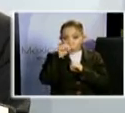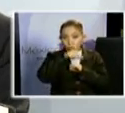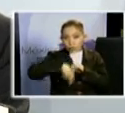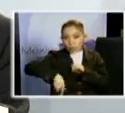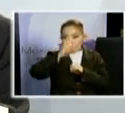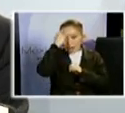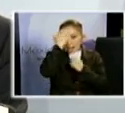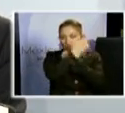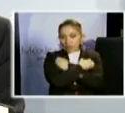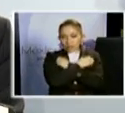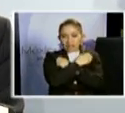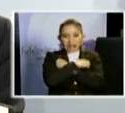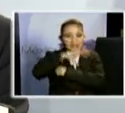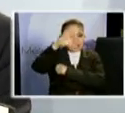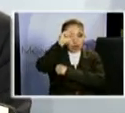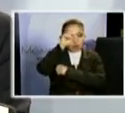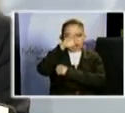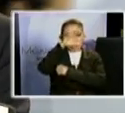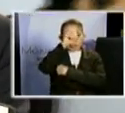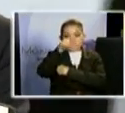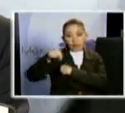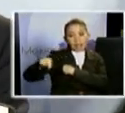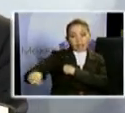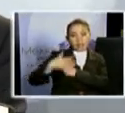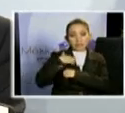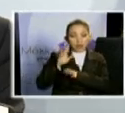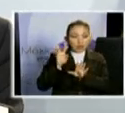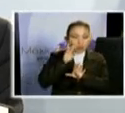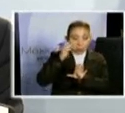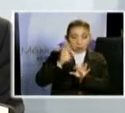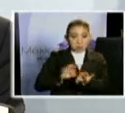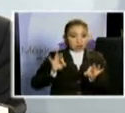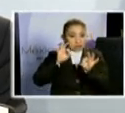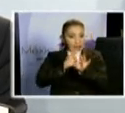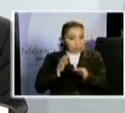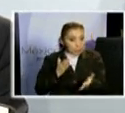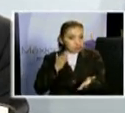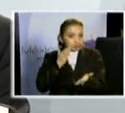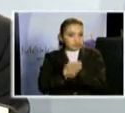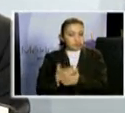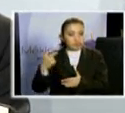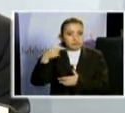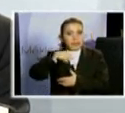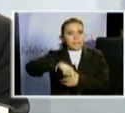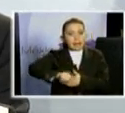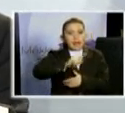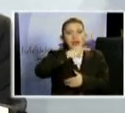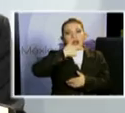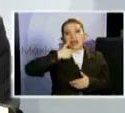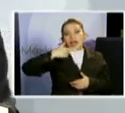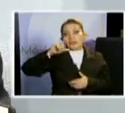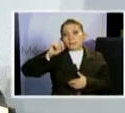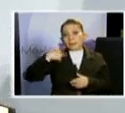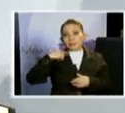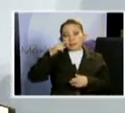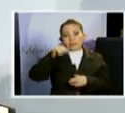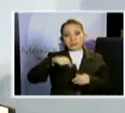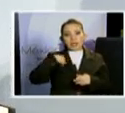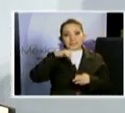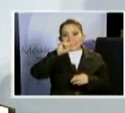para la Educación, la Ciencia y la Cultura quien desempeña un papel importante en los preparativos de la COP20 y en el marco